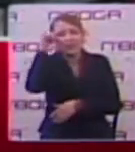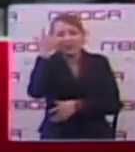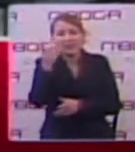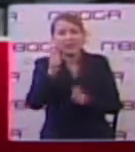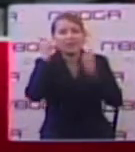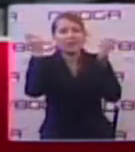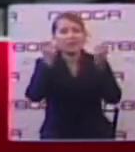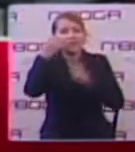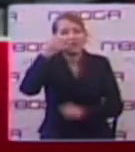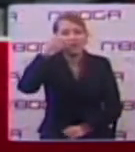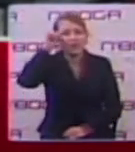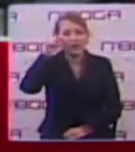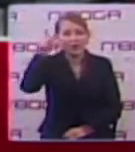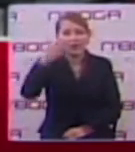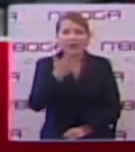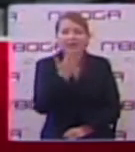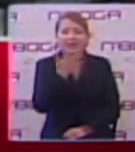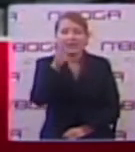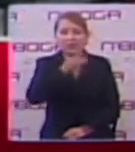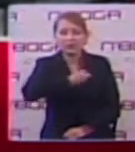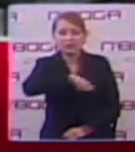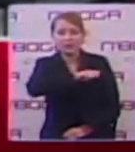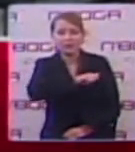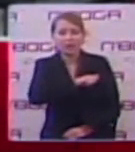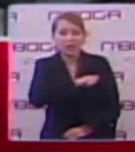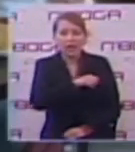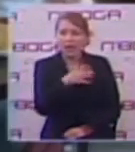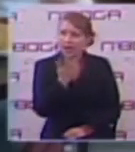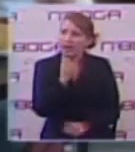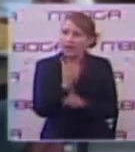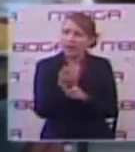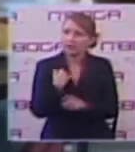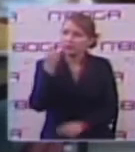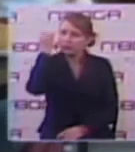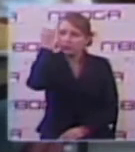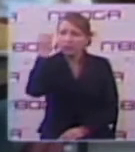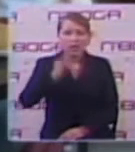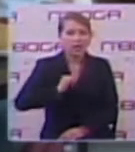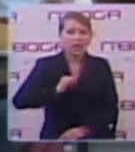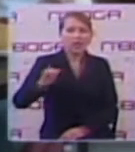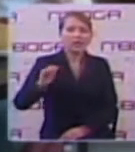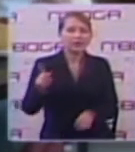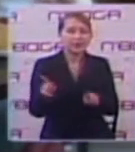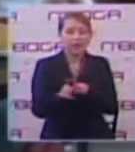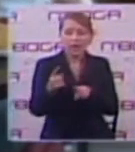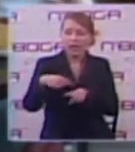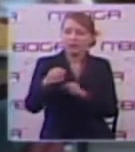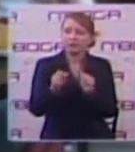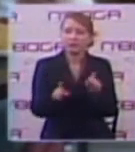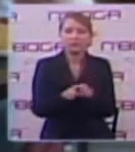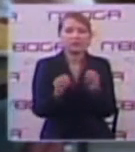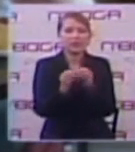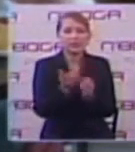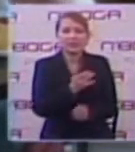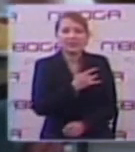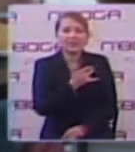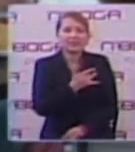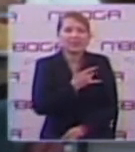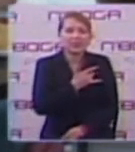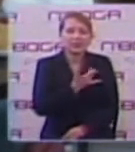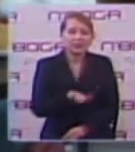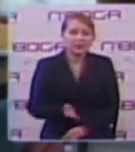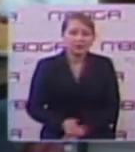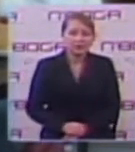Festival de Vacas de Colores de Madrid. Entonces la idea de nosotros era ambientar el local para que la gente se sienta